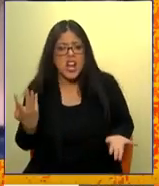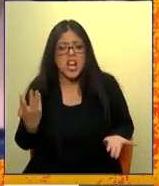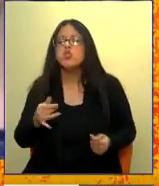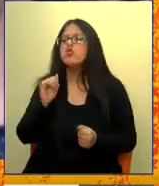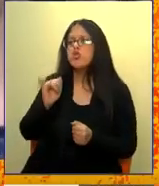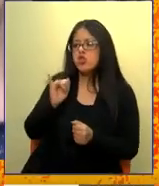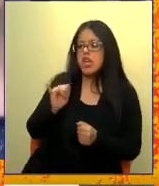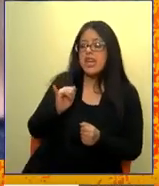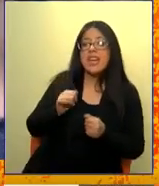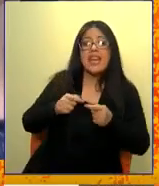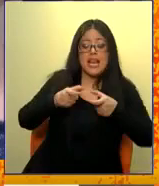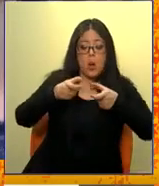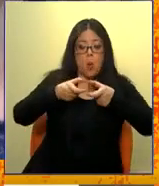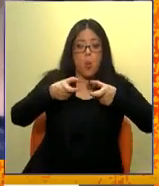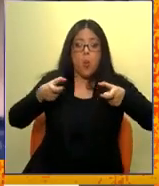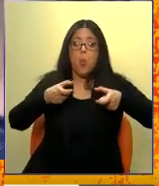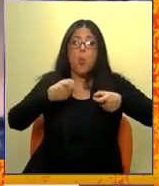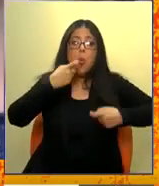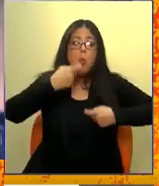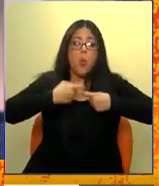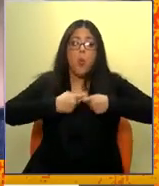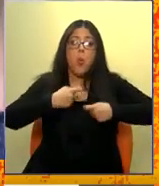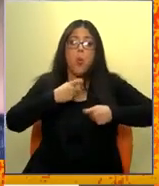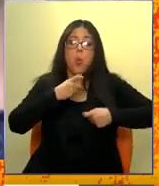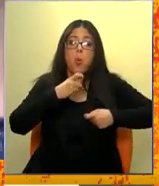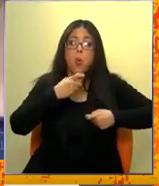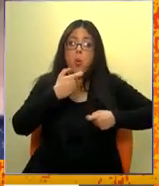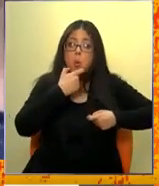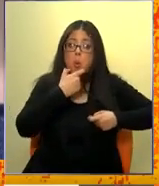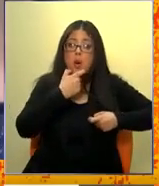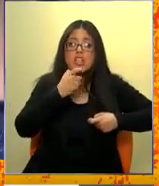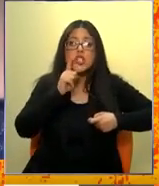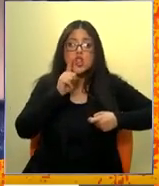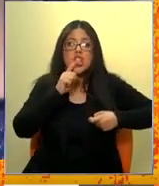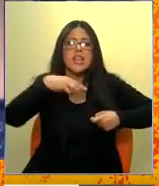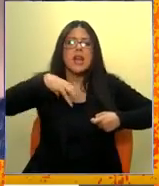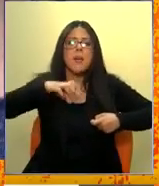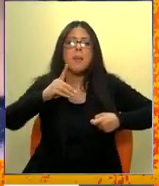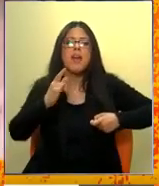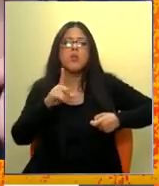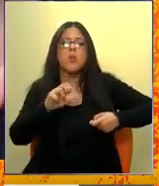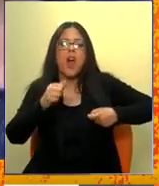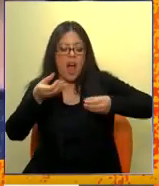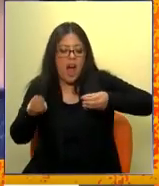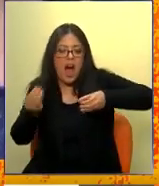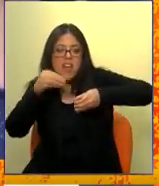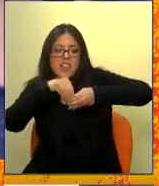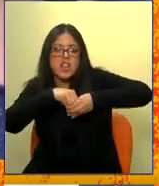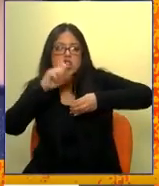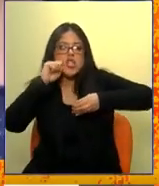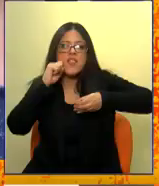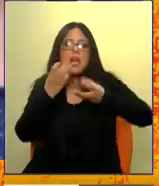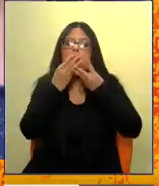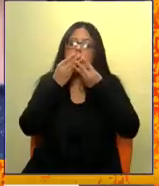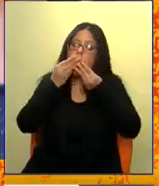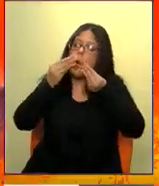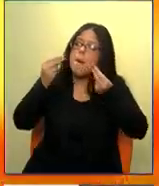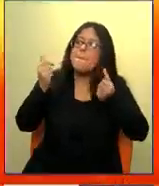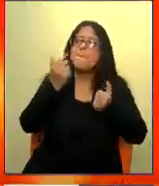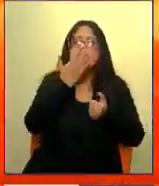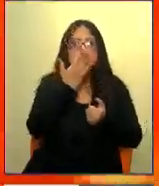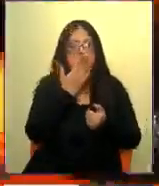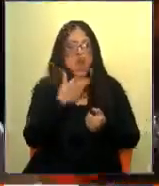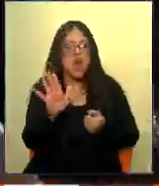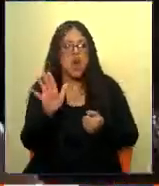médula en su interior. Y si nosotros la aprovechamos en estos cortes, vamos a lograr un sabor muy exquisito en nuestras